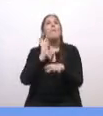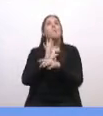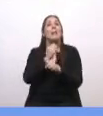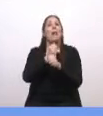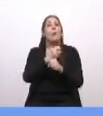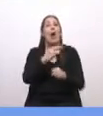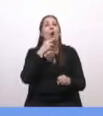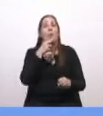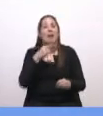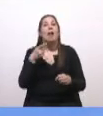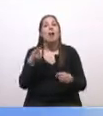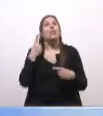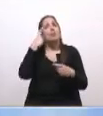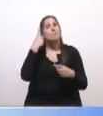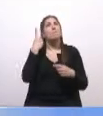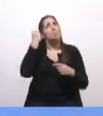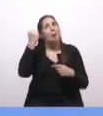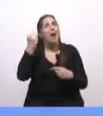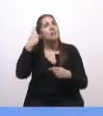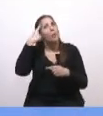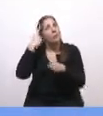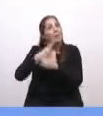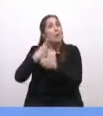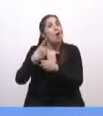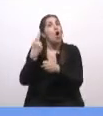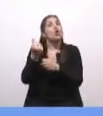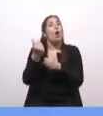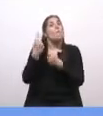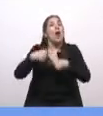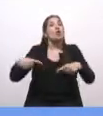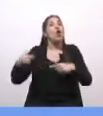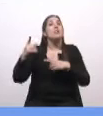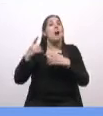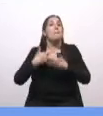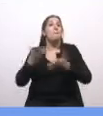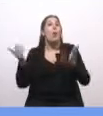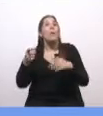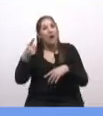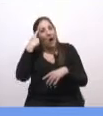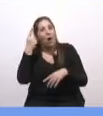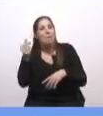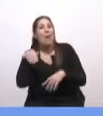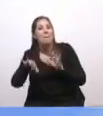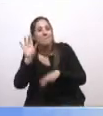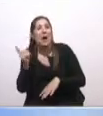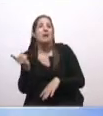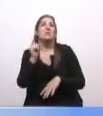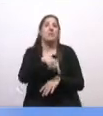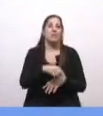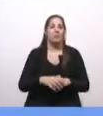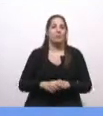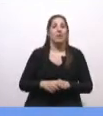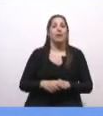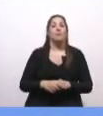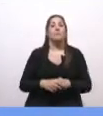empiezan a darle prioridad en sus compras públicas a este mobiliario urbano en vez de el hecho digamos con materia virgen